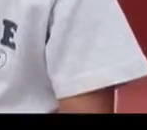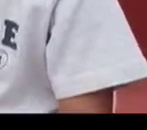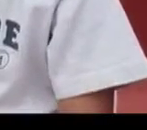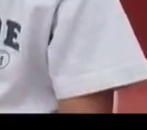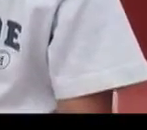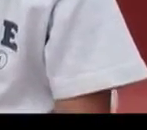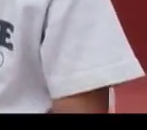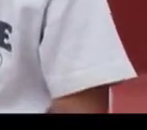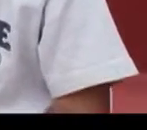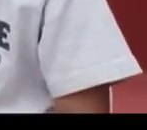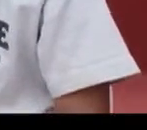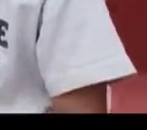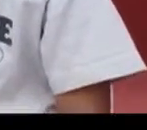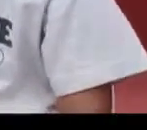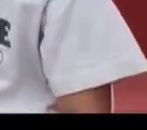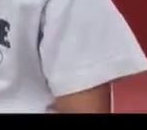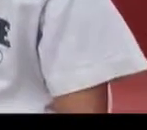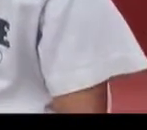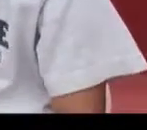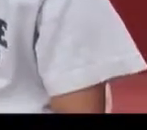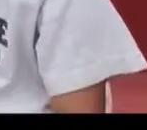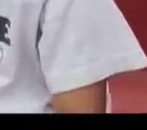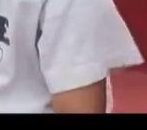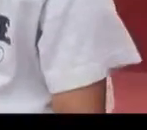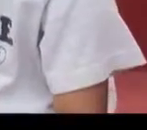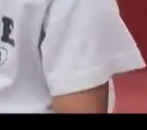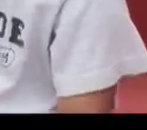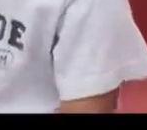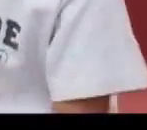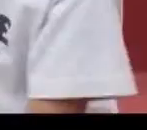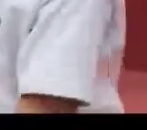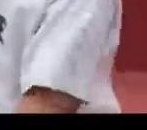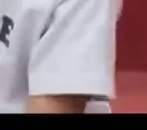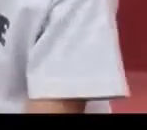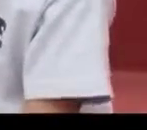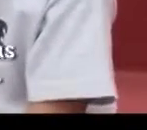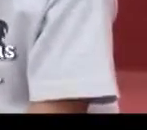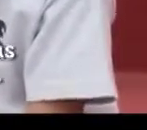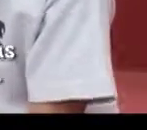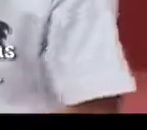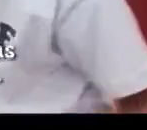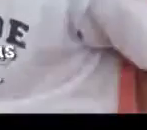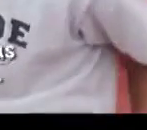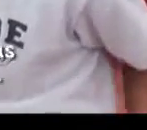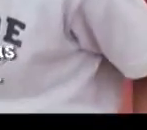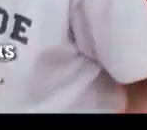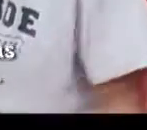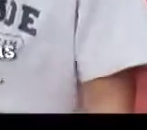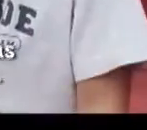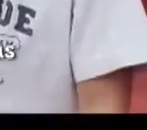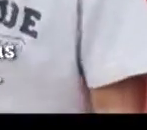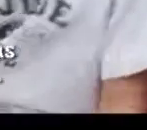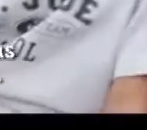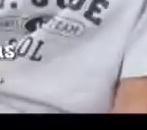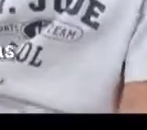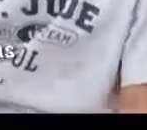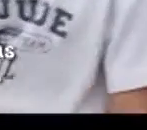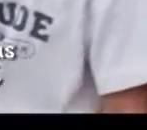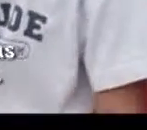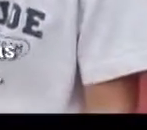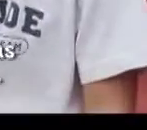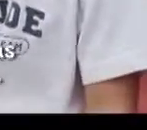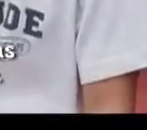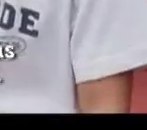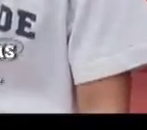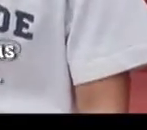Sí, pero ya casi se las quitan. Isa, ya vas a ver que cuando seas grande ya no